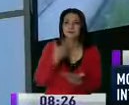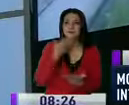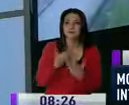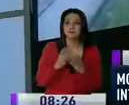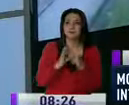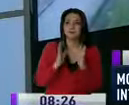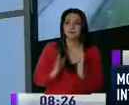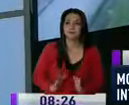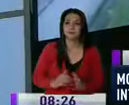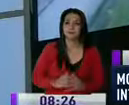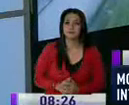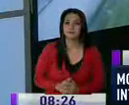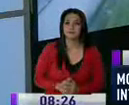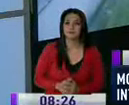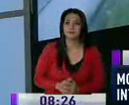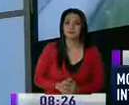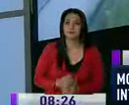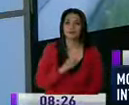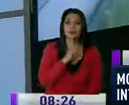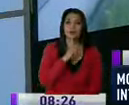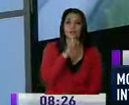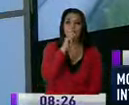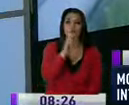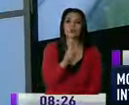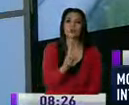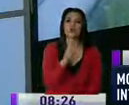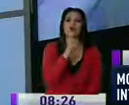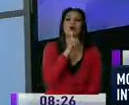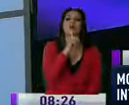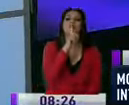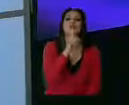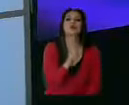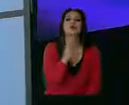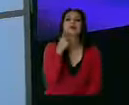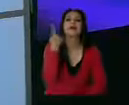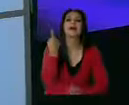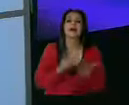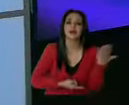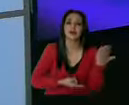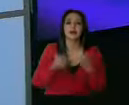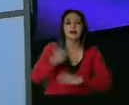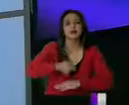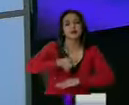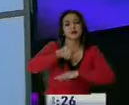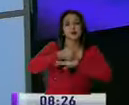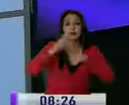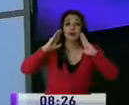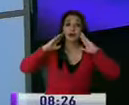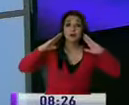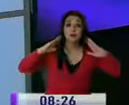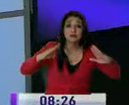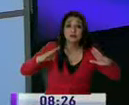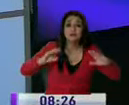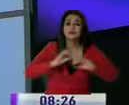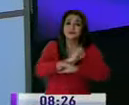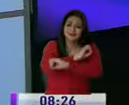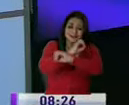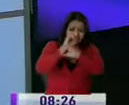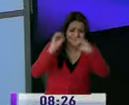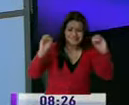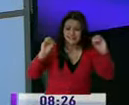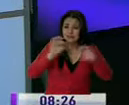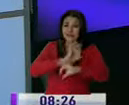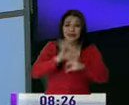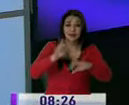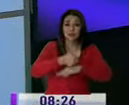querida Andreita. Ya le prendí la vela para que por favor actúen. Nadie les hace caso a